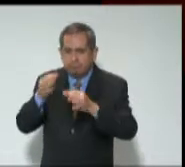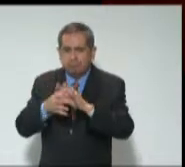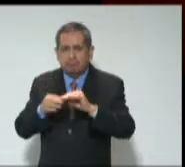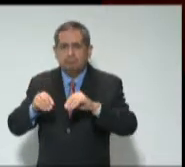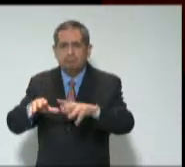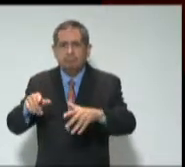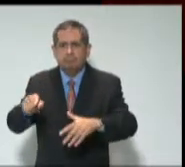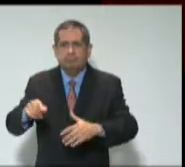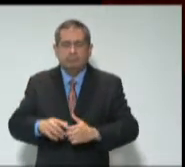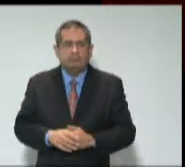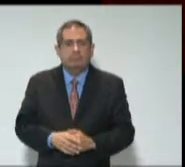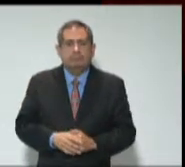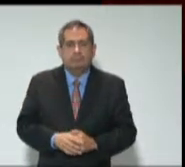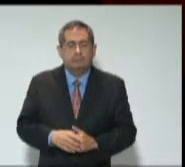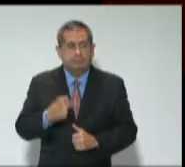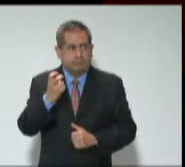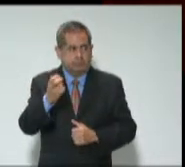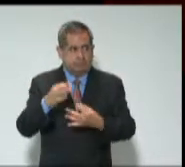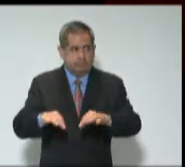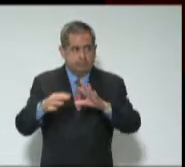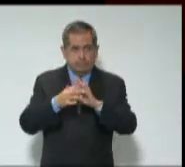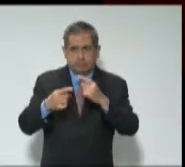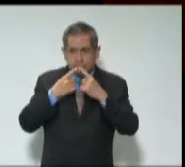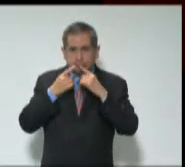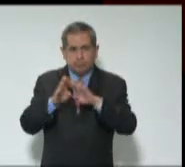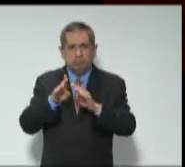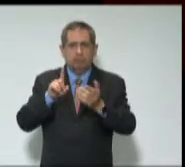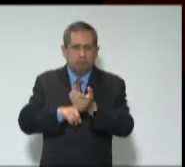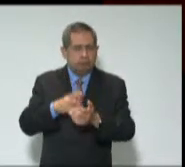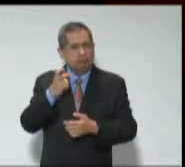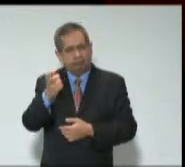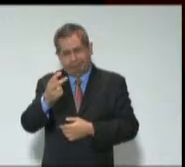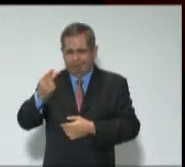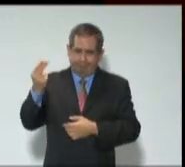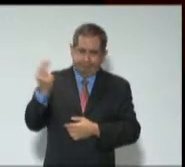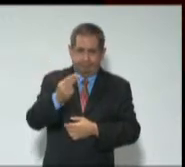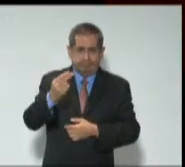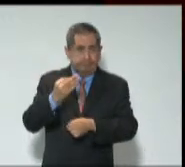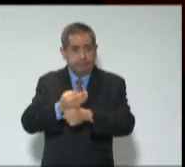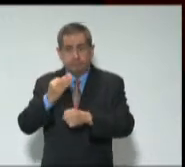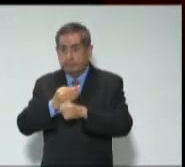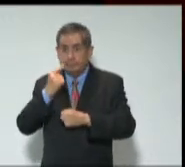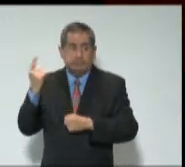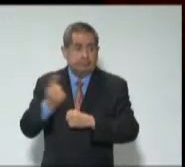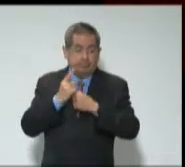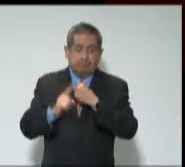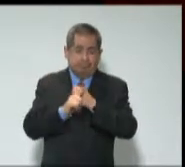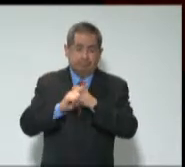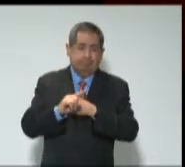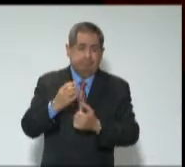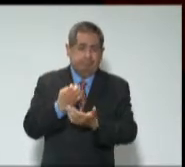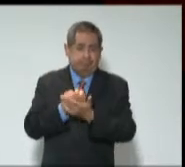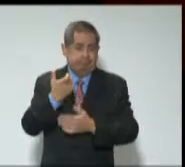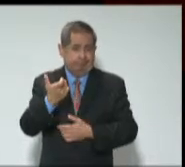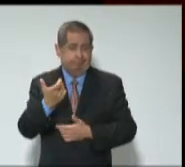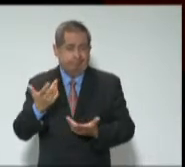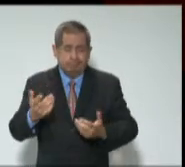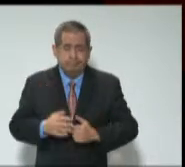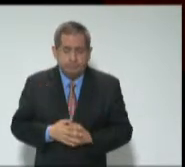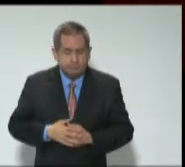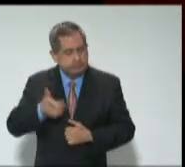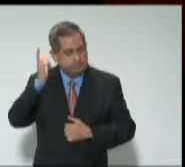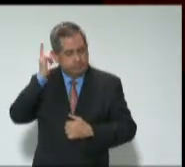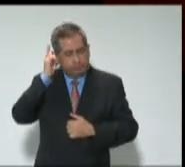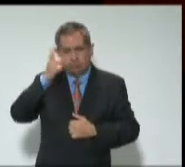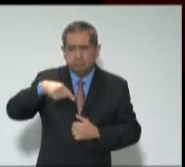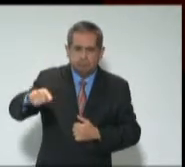por eso Considero que hoy el tema es fundamental en medio de esta crisis económica y deseo todo el